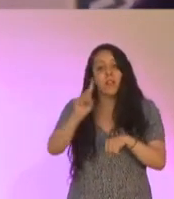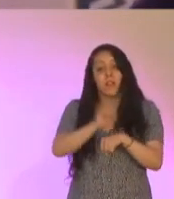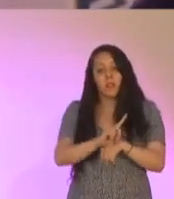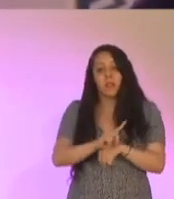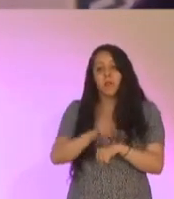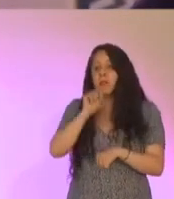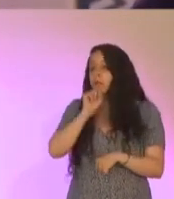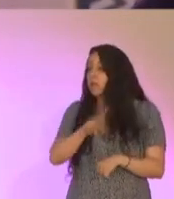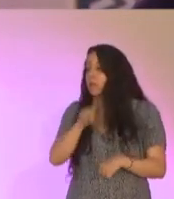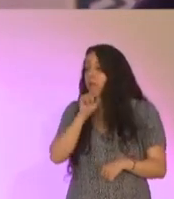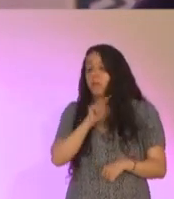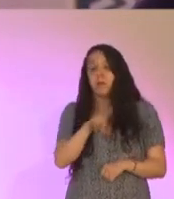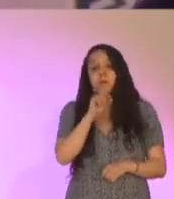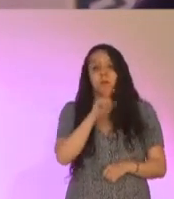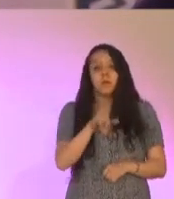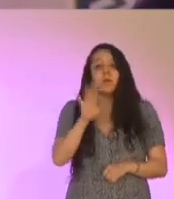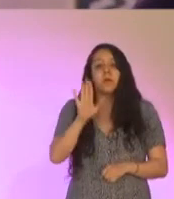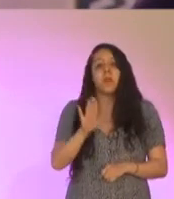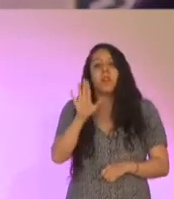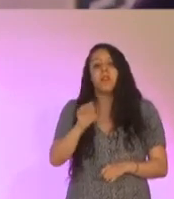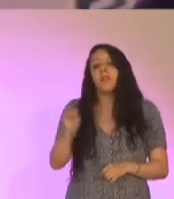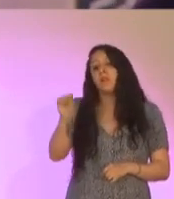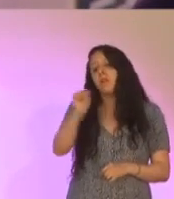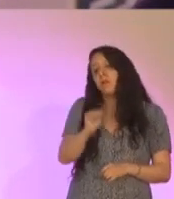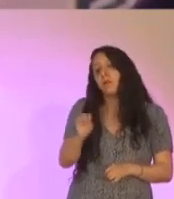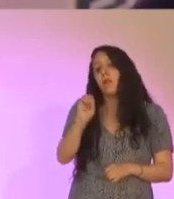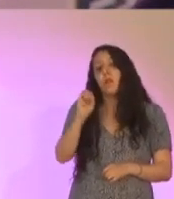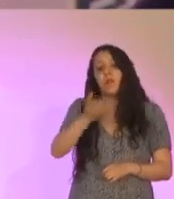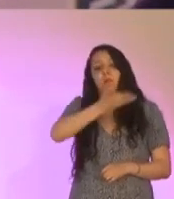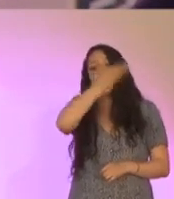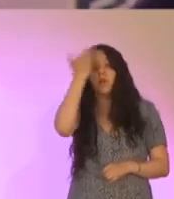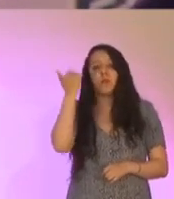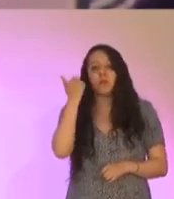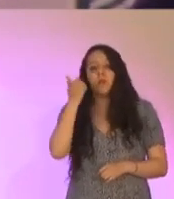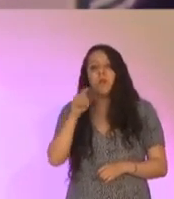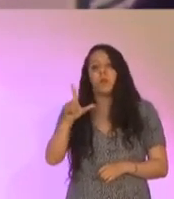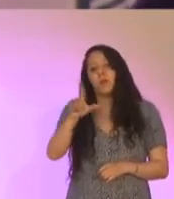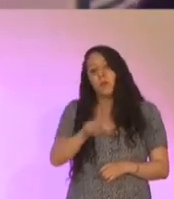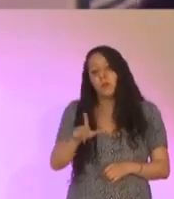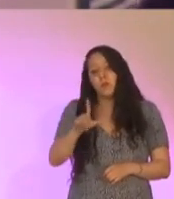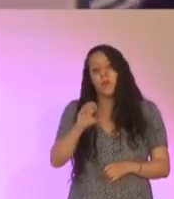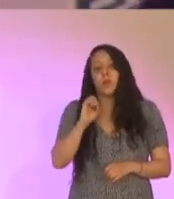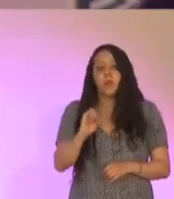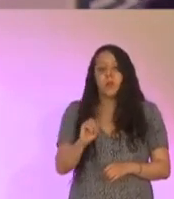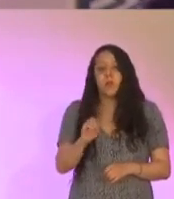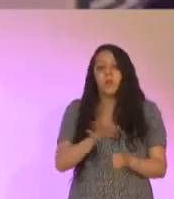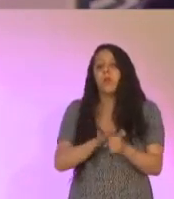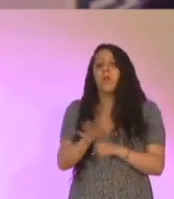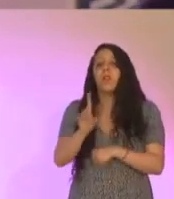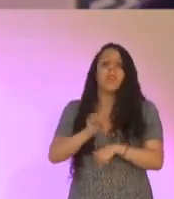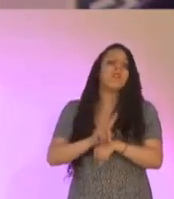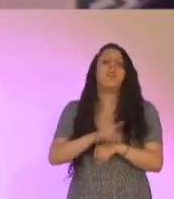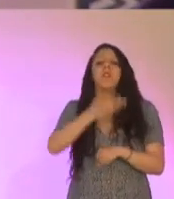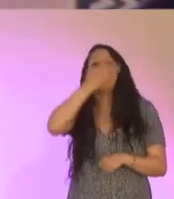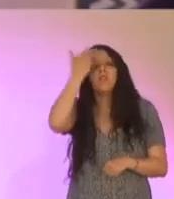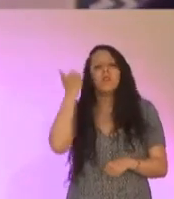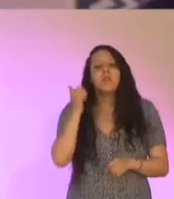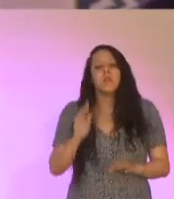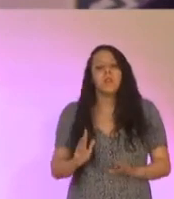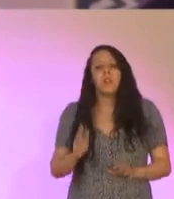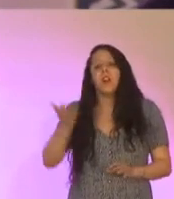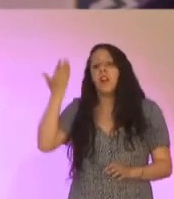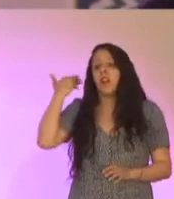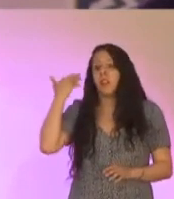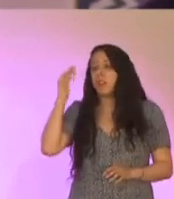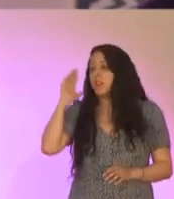acababa o no sabía será sábado o era lunes no cómo mediamos el tiempo cuando